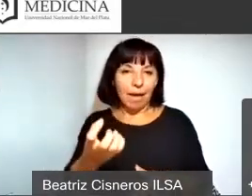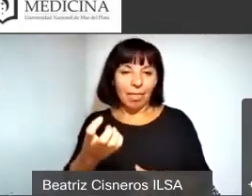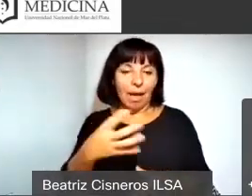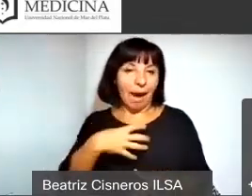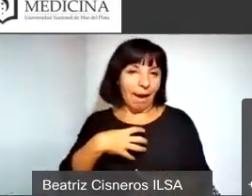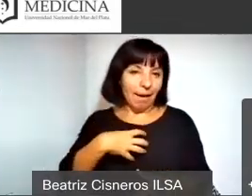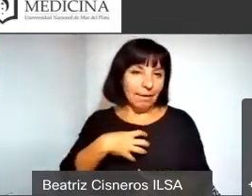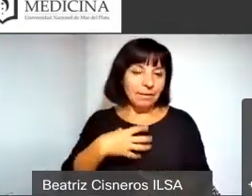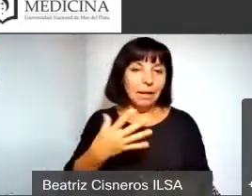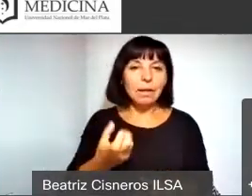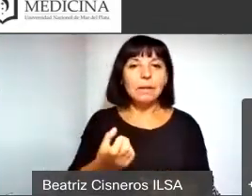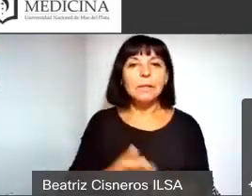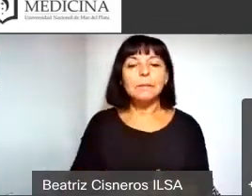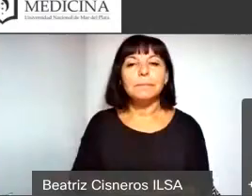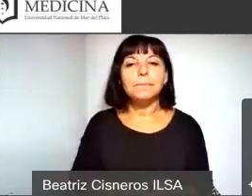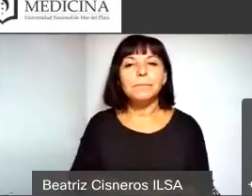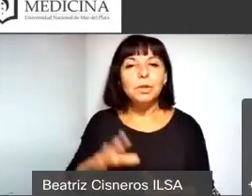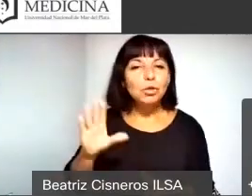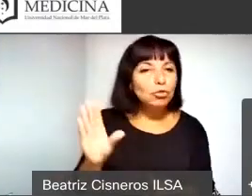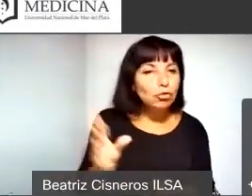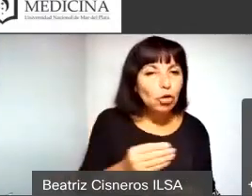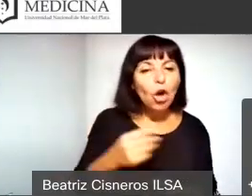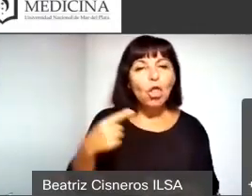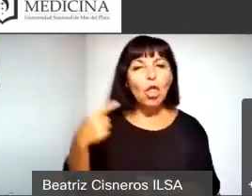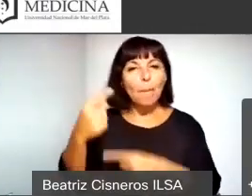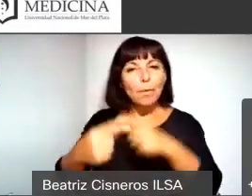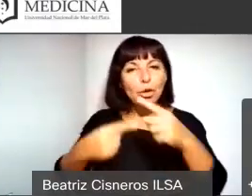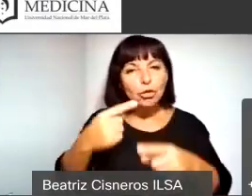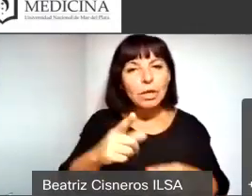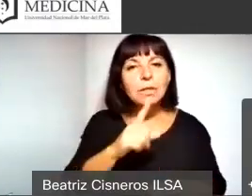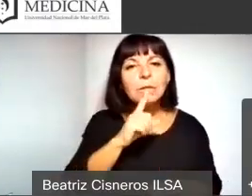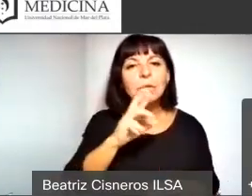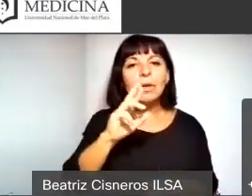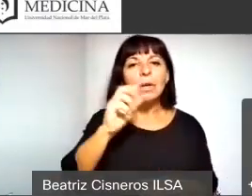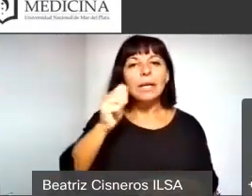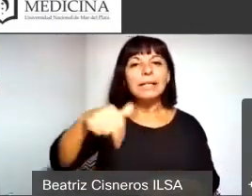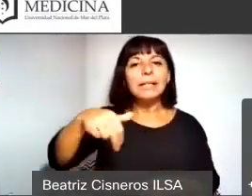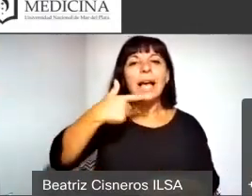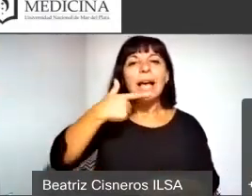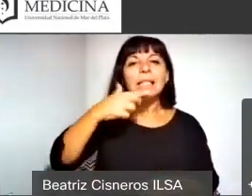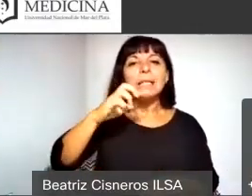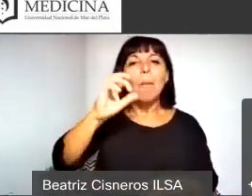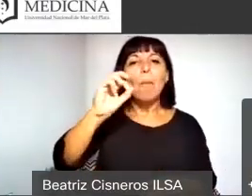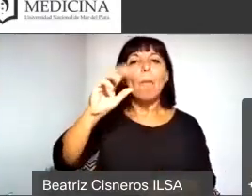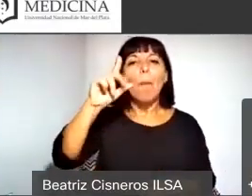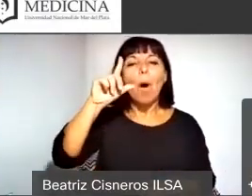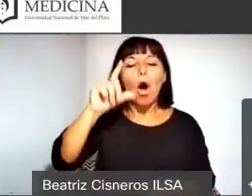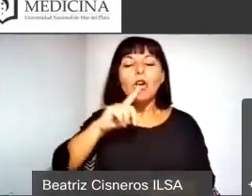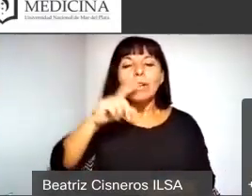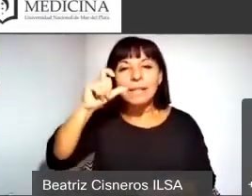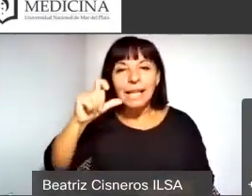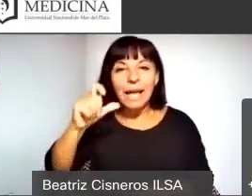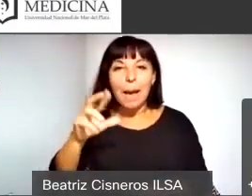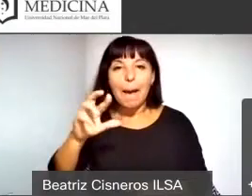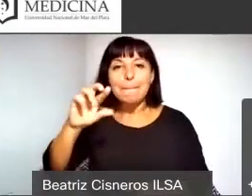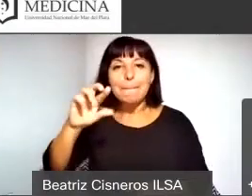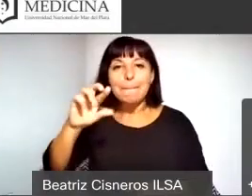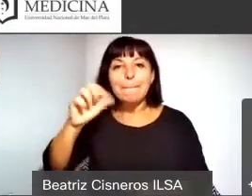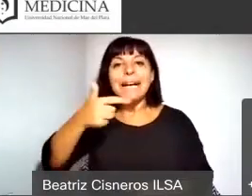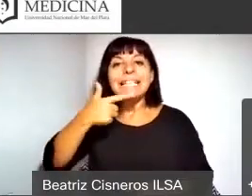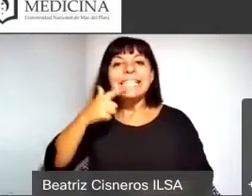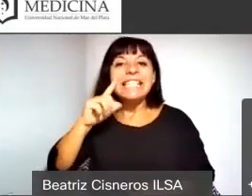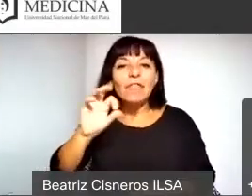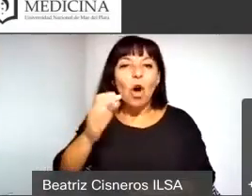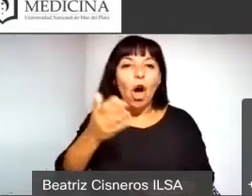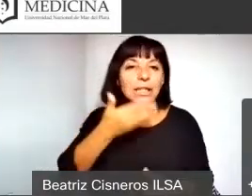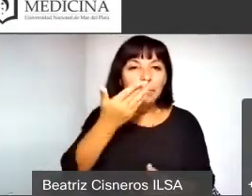de transporte pasivo, ¿sí? Los ha explicado Lucas, porque si no nos detenemos demasiado y no vamos a llegar